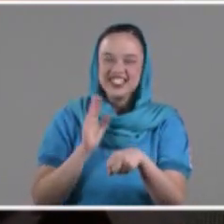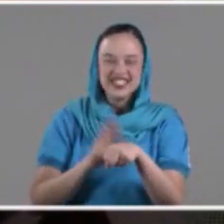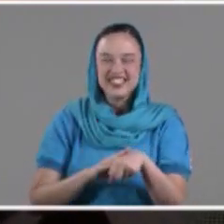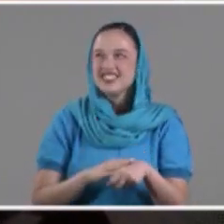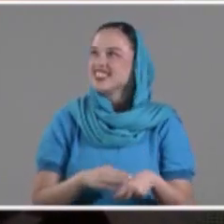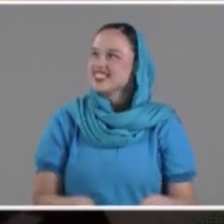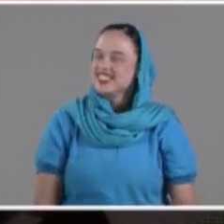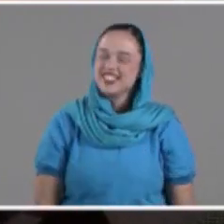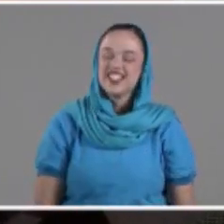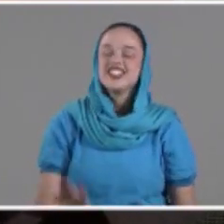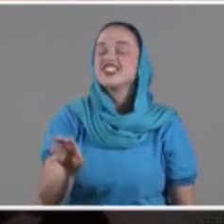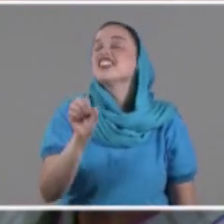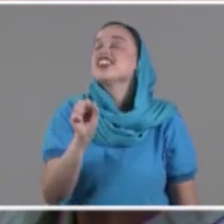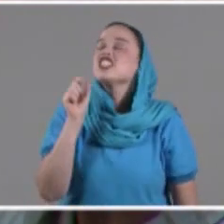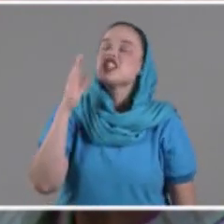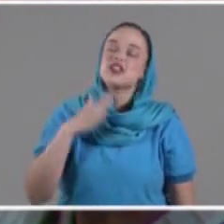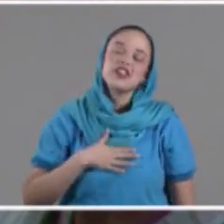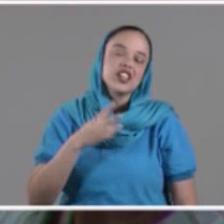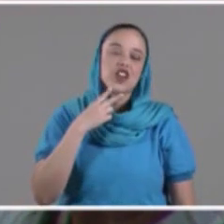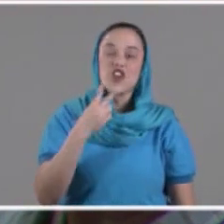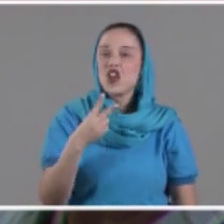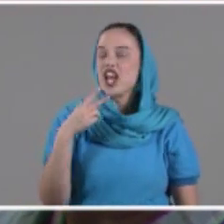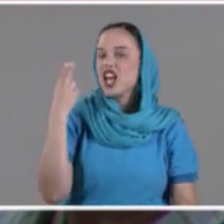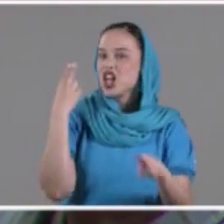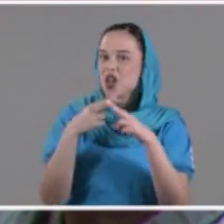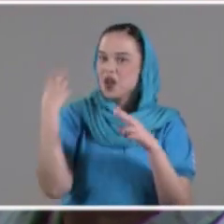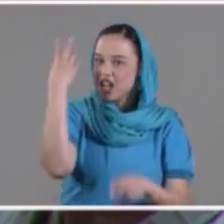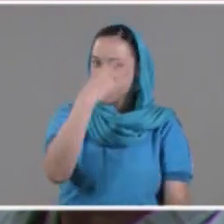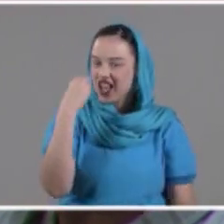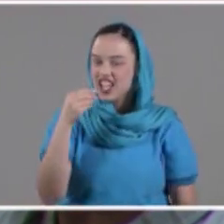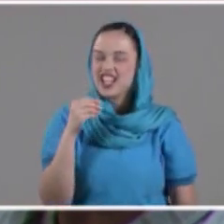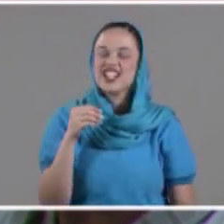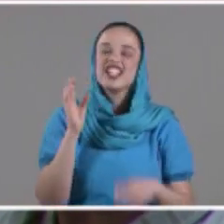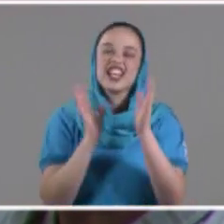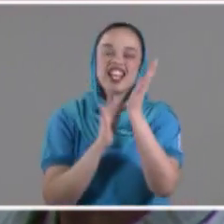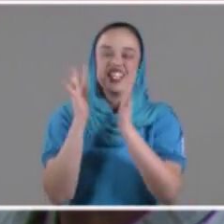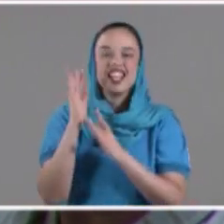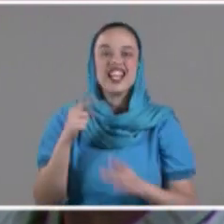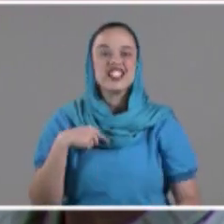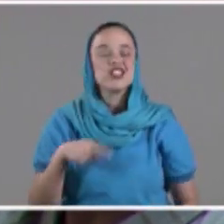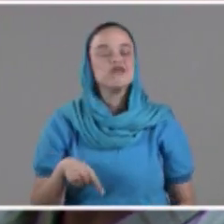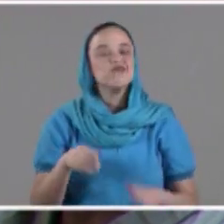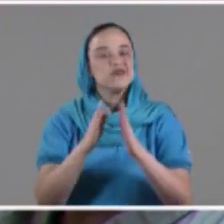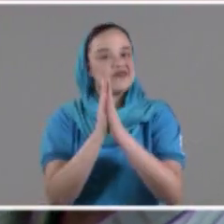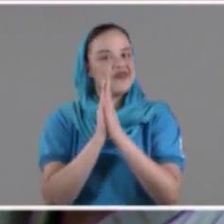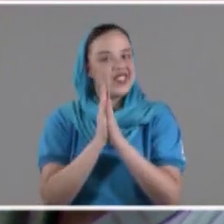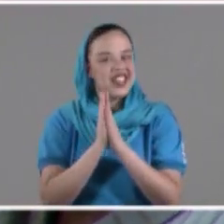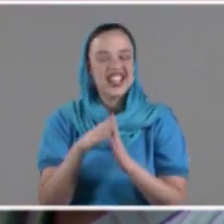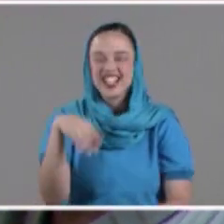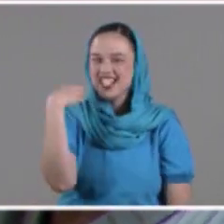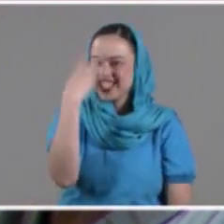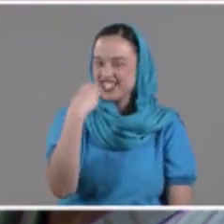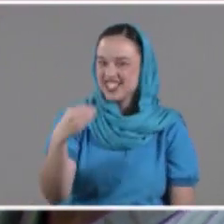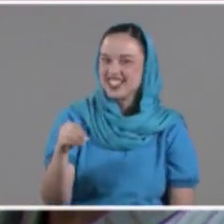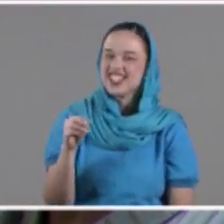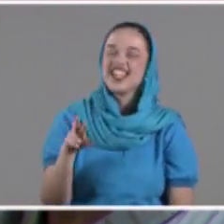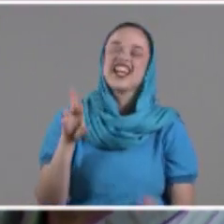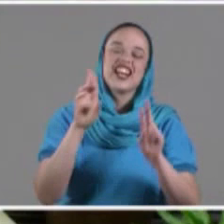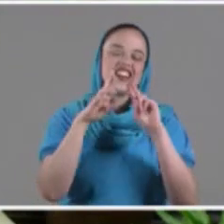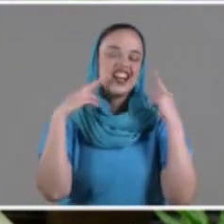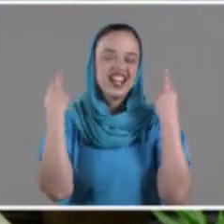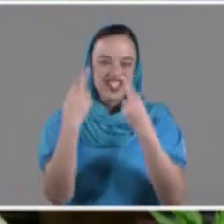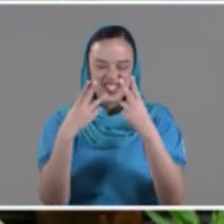mi voz en el nombre precioso de tu hijo amado estamos solicitando un espíritu de revelación el